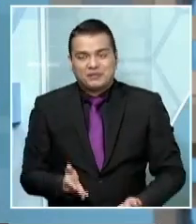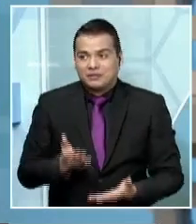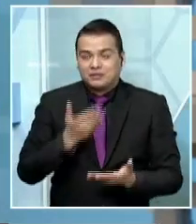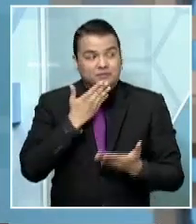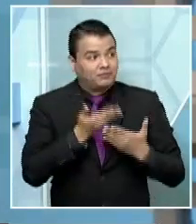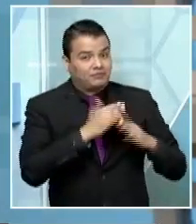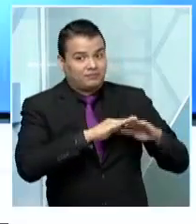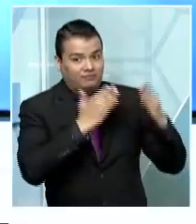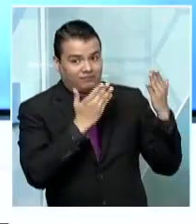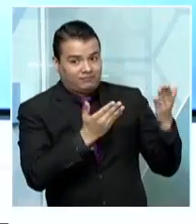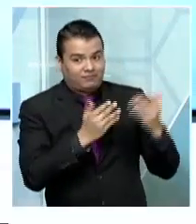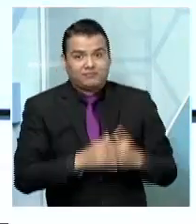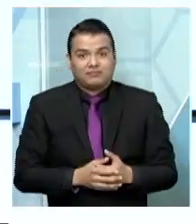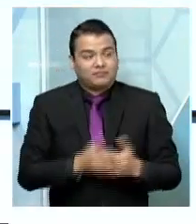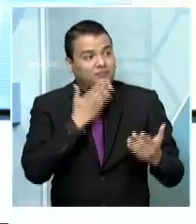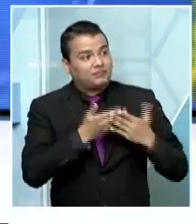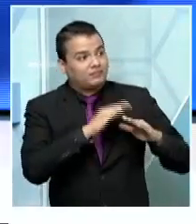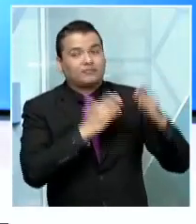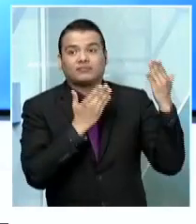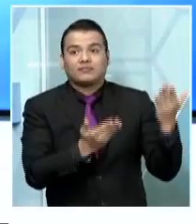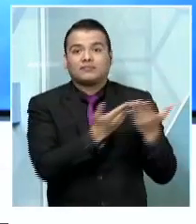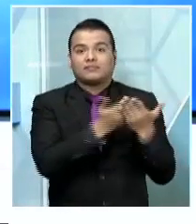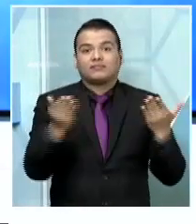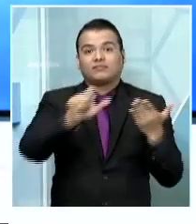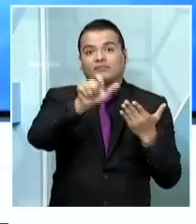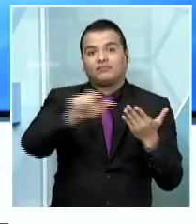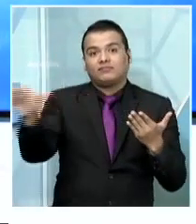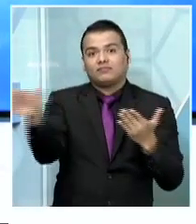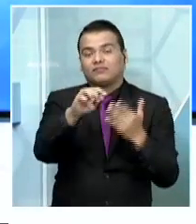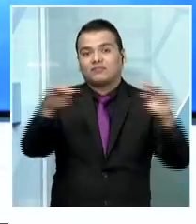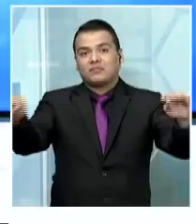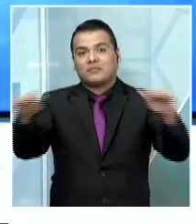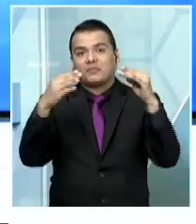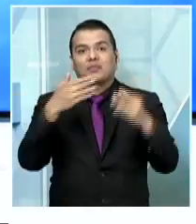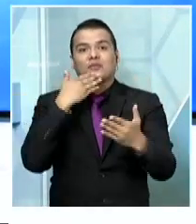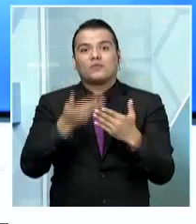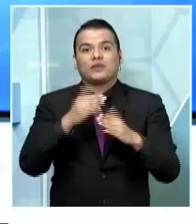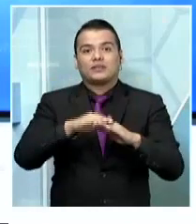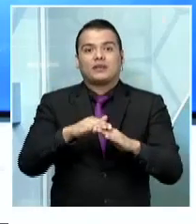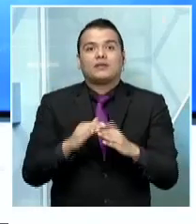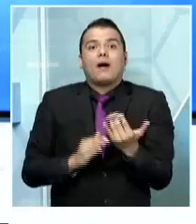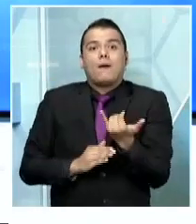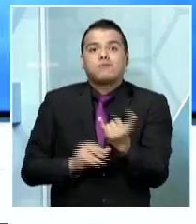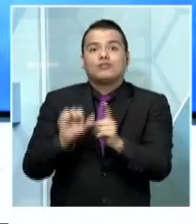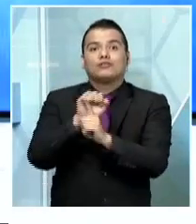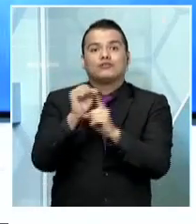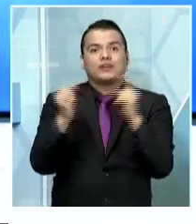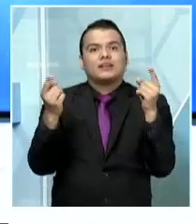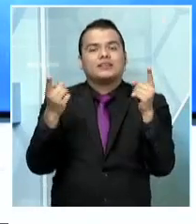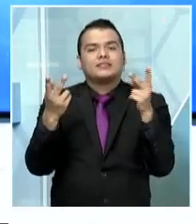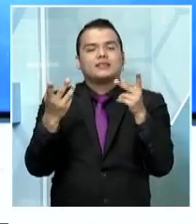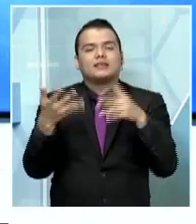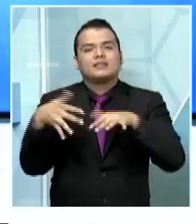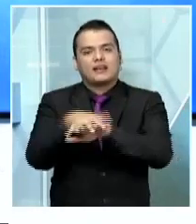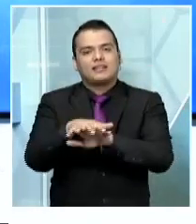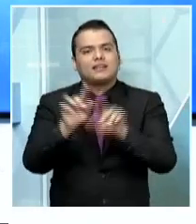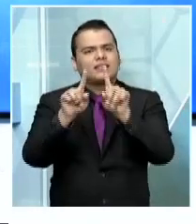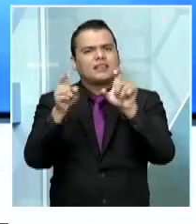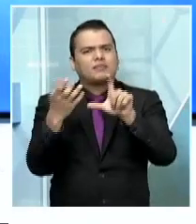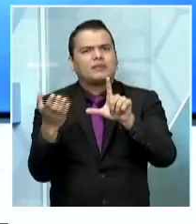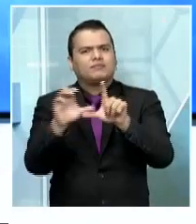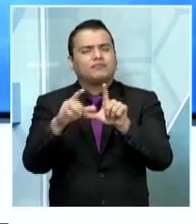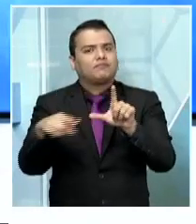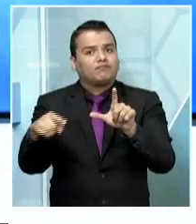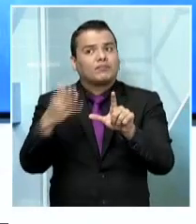www.90minutos.co. Buenas tardes. Hola, Katherine. Muy buenas tardes. Buenas tardes para todos los televidentes y desde este momento nuestras redes sociales están disponibles para que nos diga si